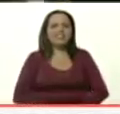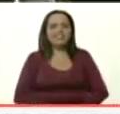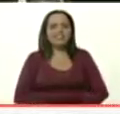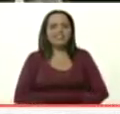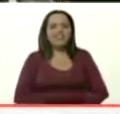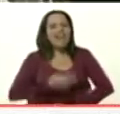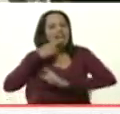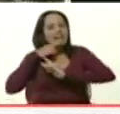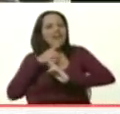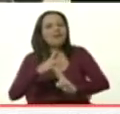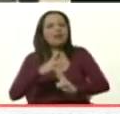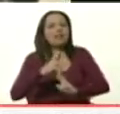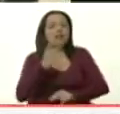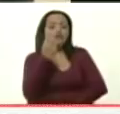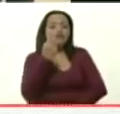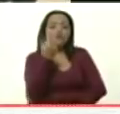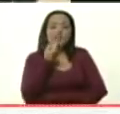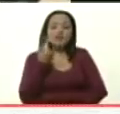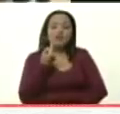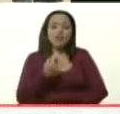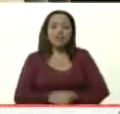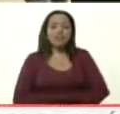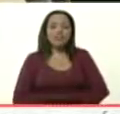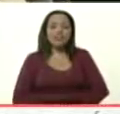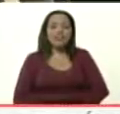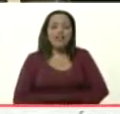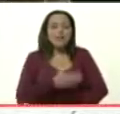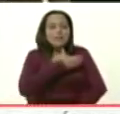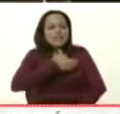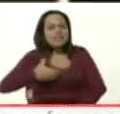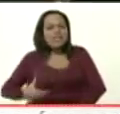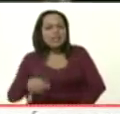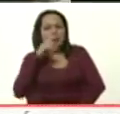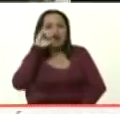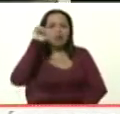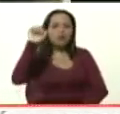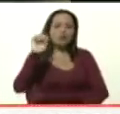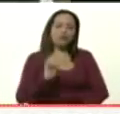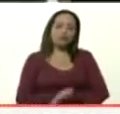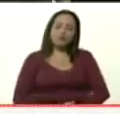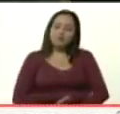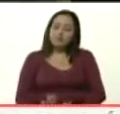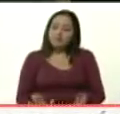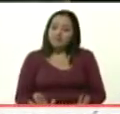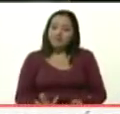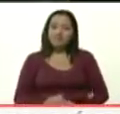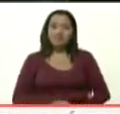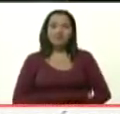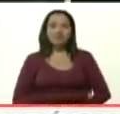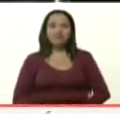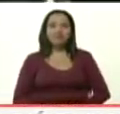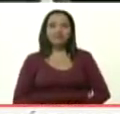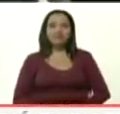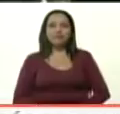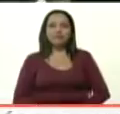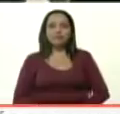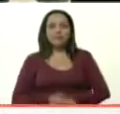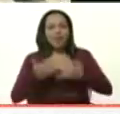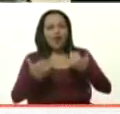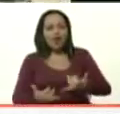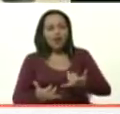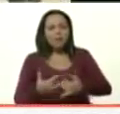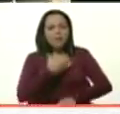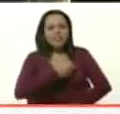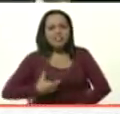La respuesta es una sola: el presidente obrero Nicolás Maduro. Ahora, Iván Duque llevó las